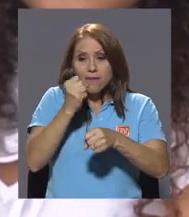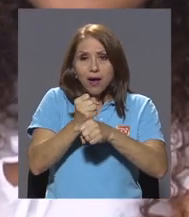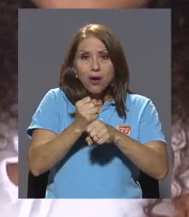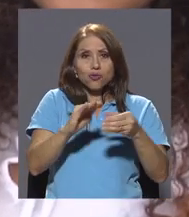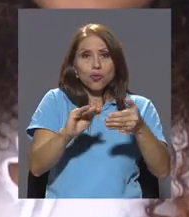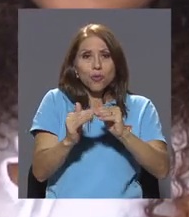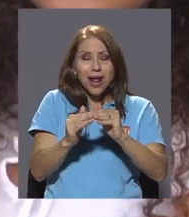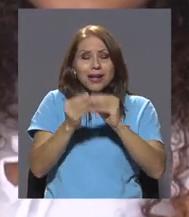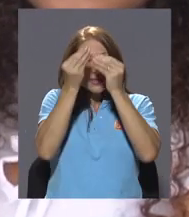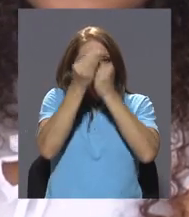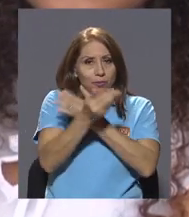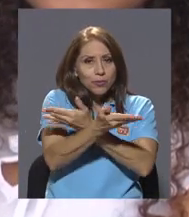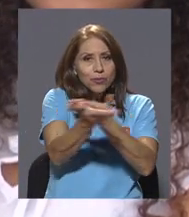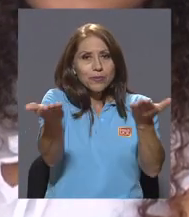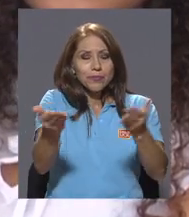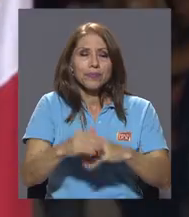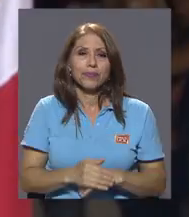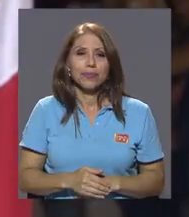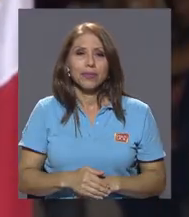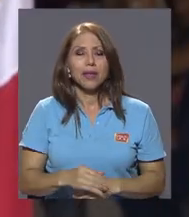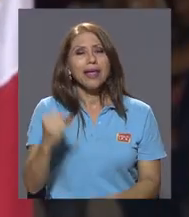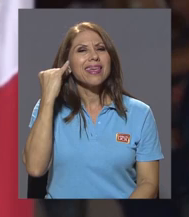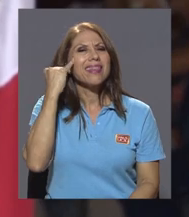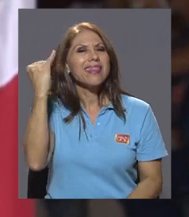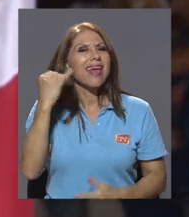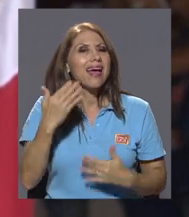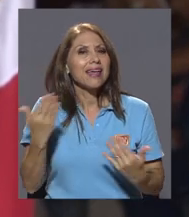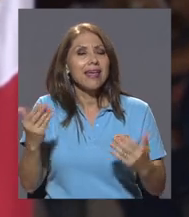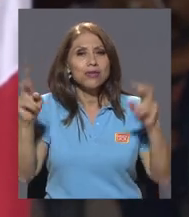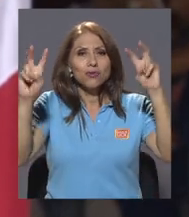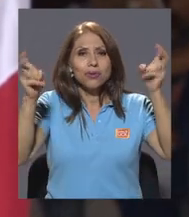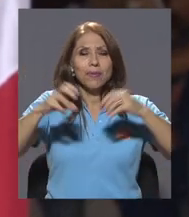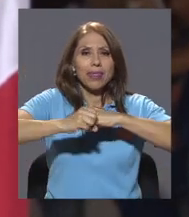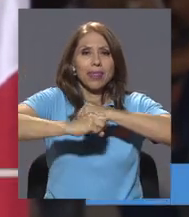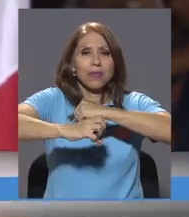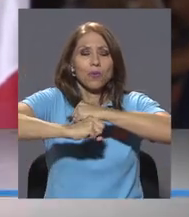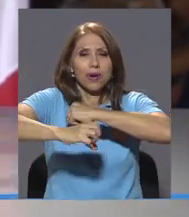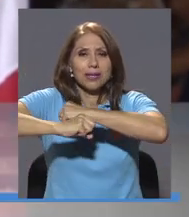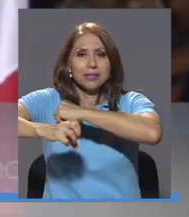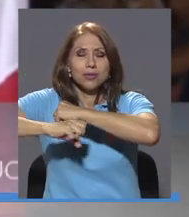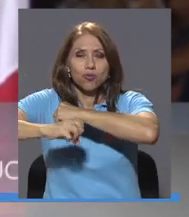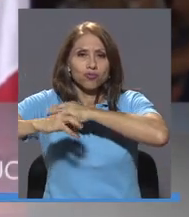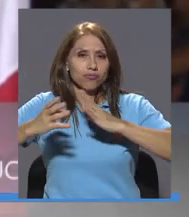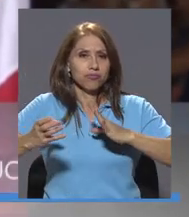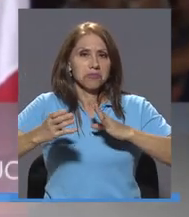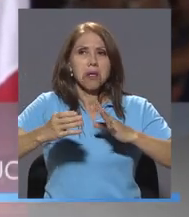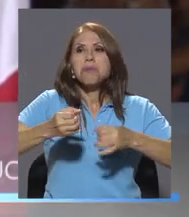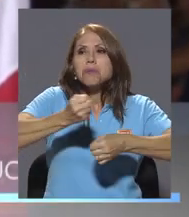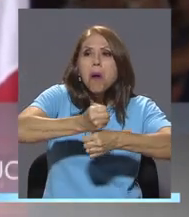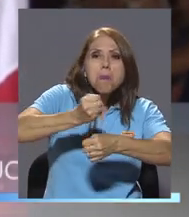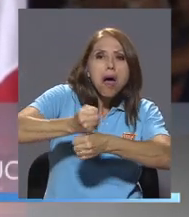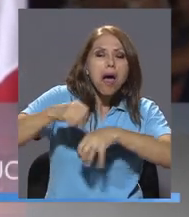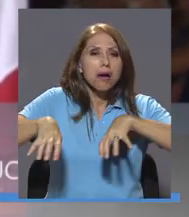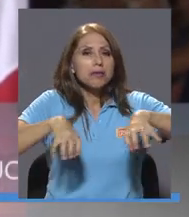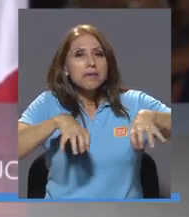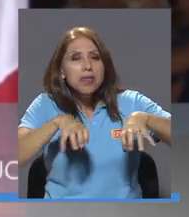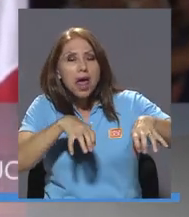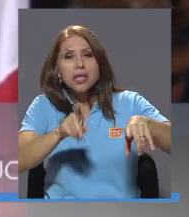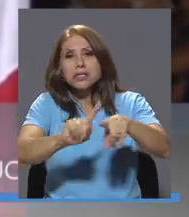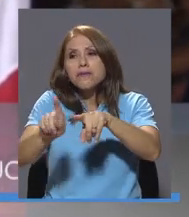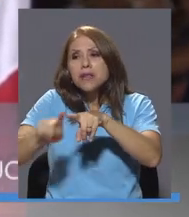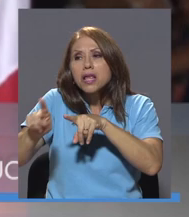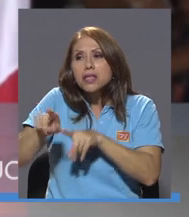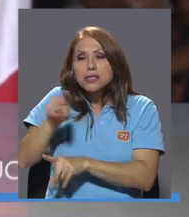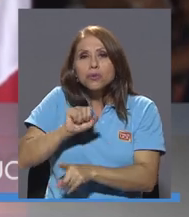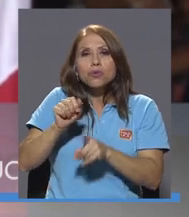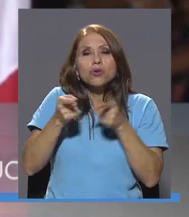escuela. La idea es un tema de divulgación de los quehaceres, de las actividades que realizan los